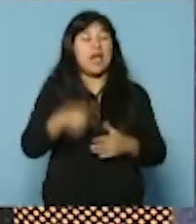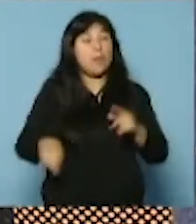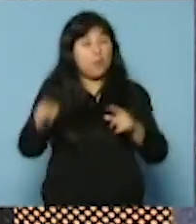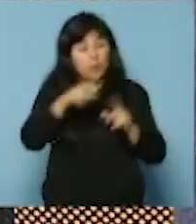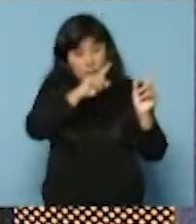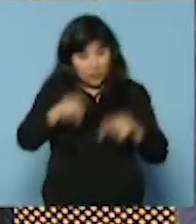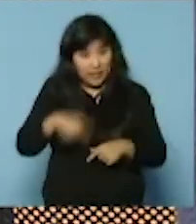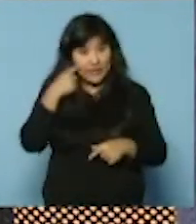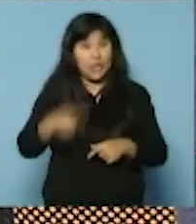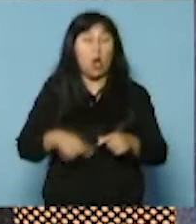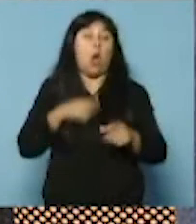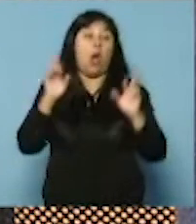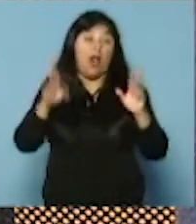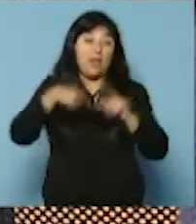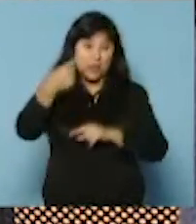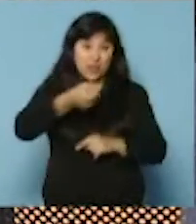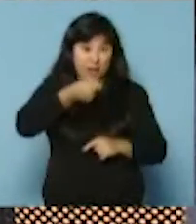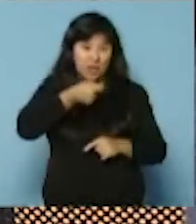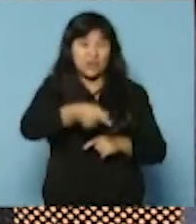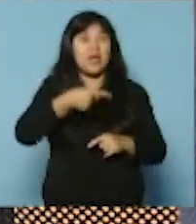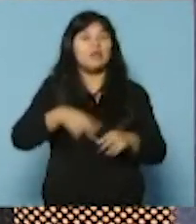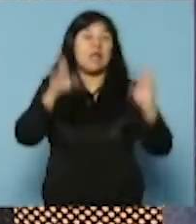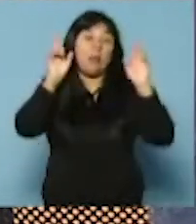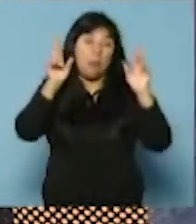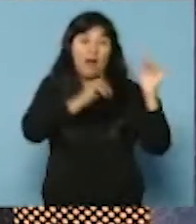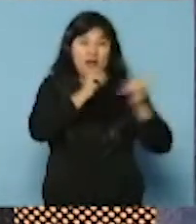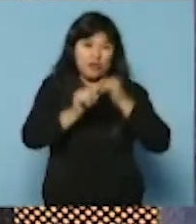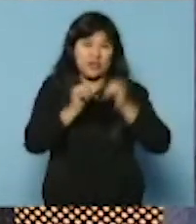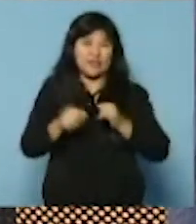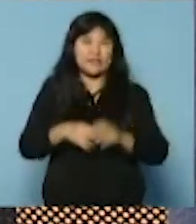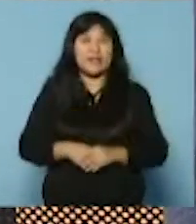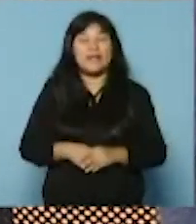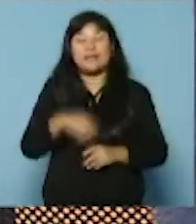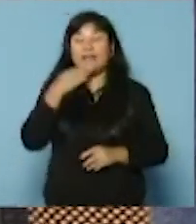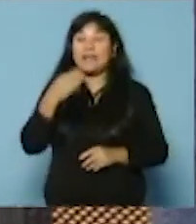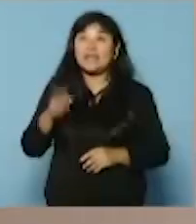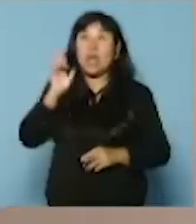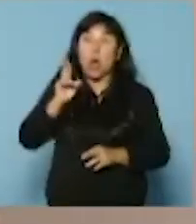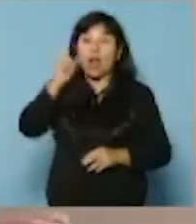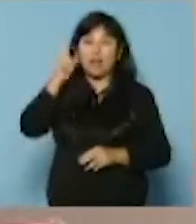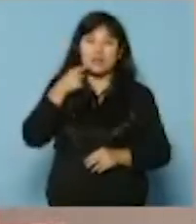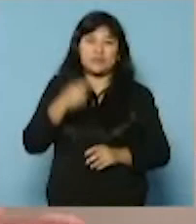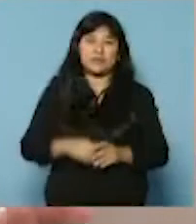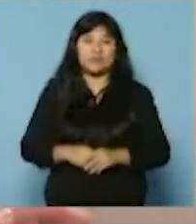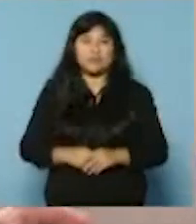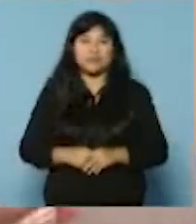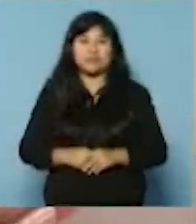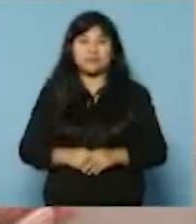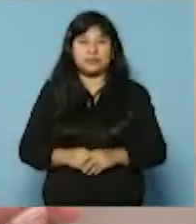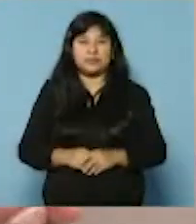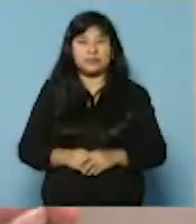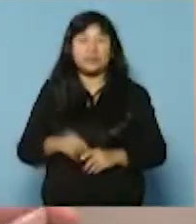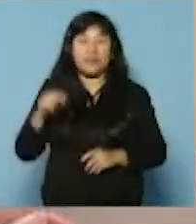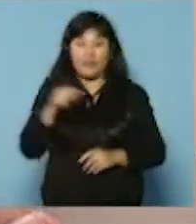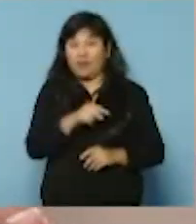que se hayan cobrado las las dos veces que vine bueno bueno gracias por haber venido esta es la situación